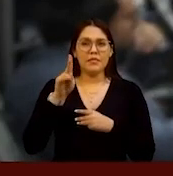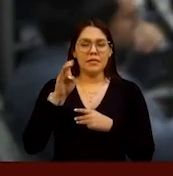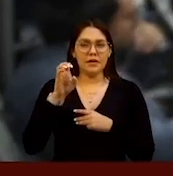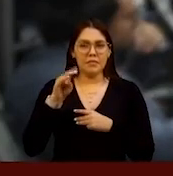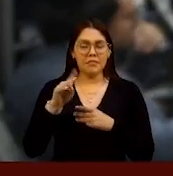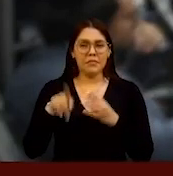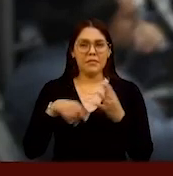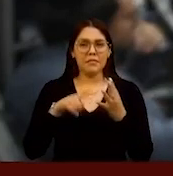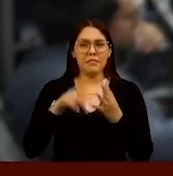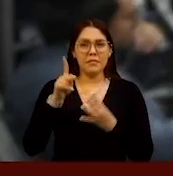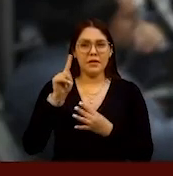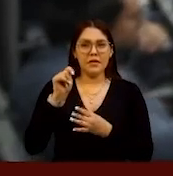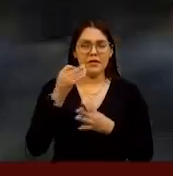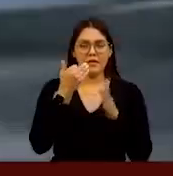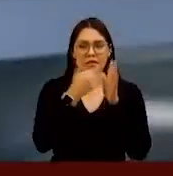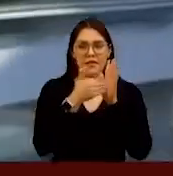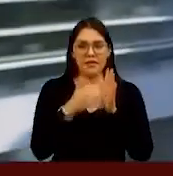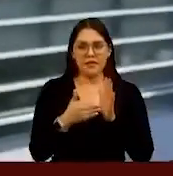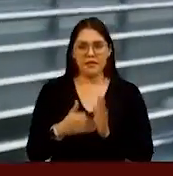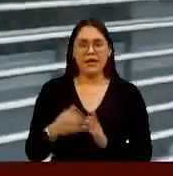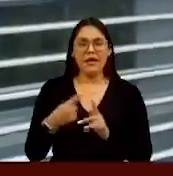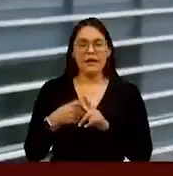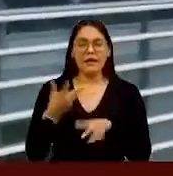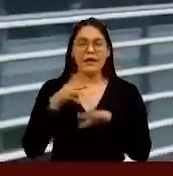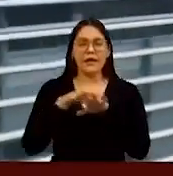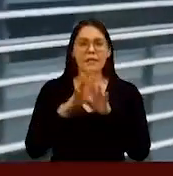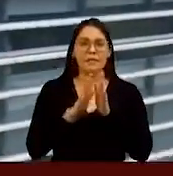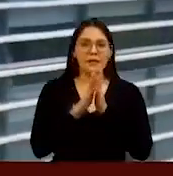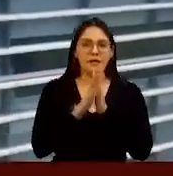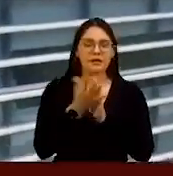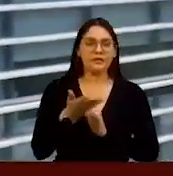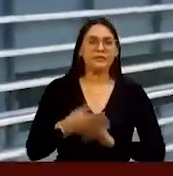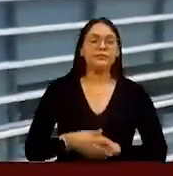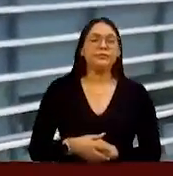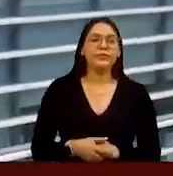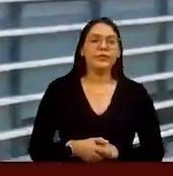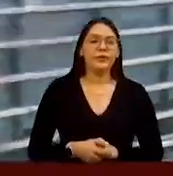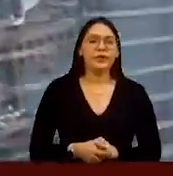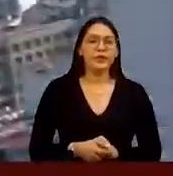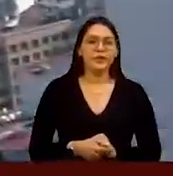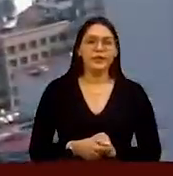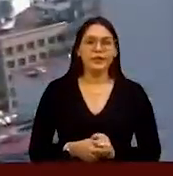y uno del PT. Informó para Noticias del Congreso Araceli Velázquez.